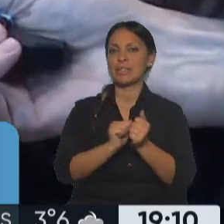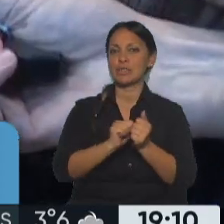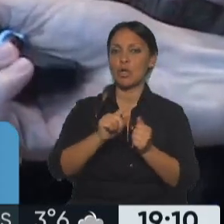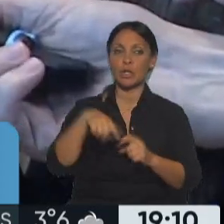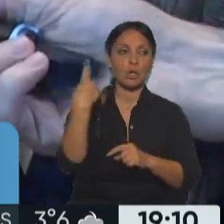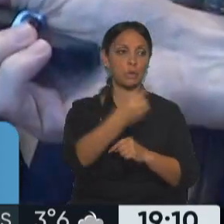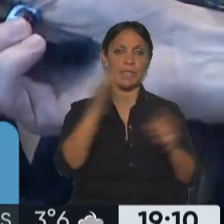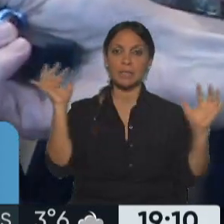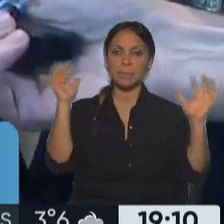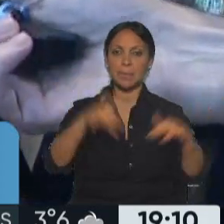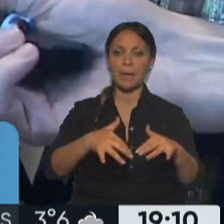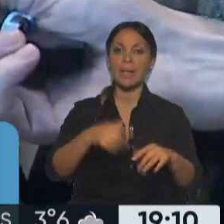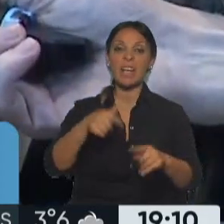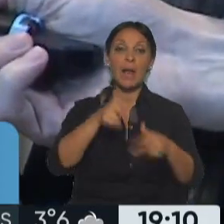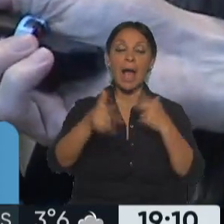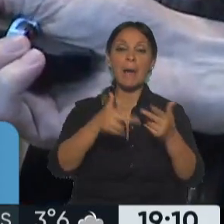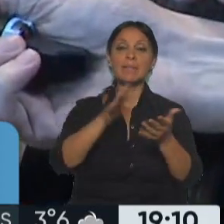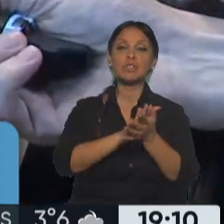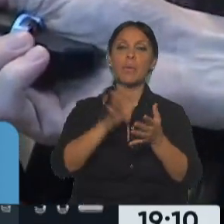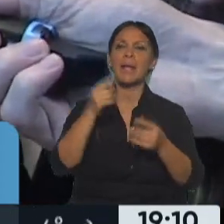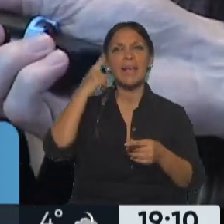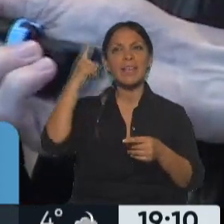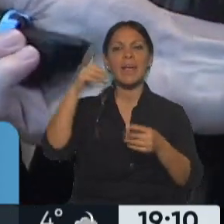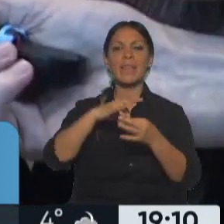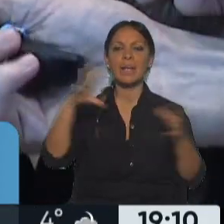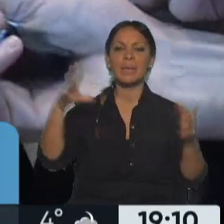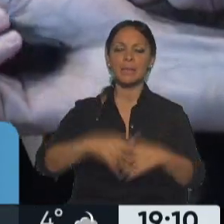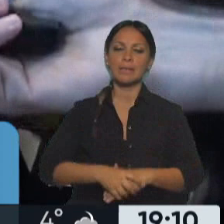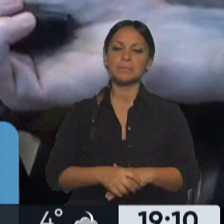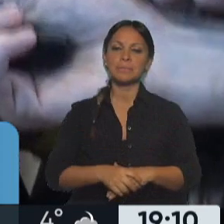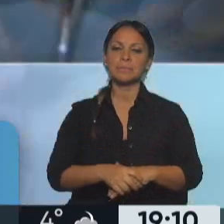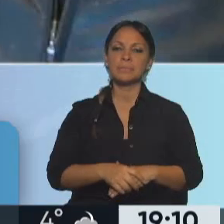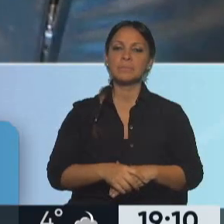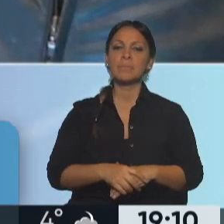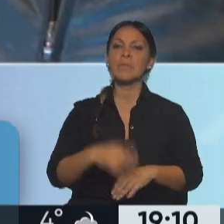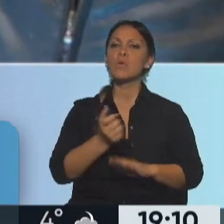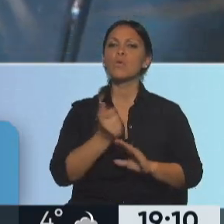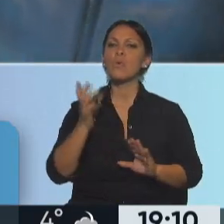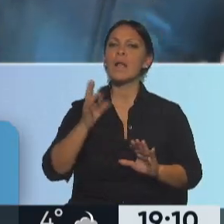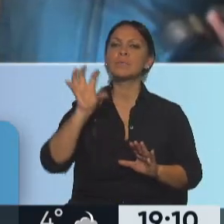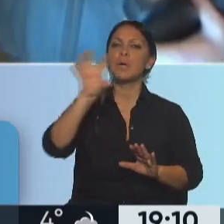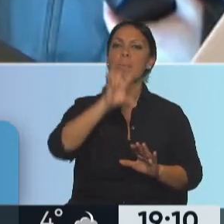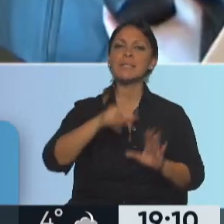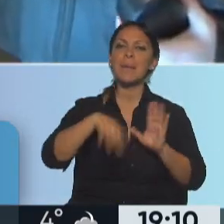acá presentes y que se esté hablando de las ideas de la libertad de vuelta en la Argentina. Bueno, ¿cuáles son las zonas o provincias donde más fuerte se sintió el espacio?